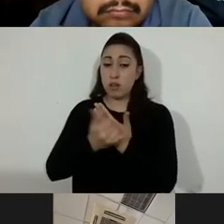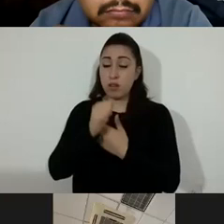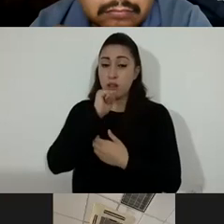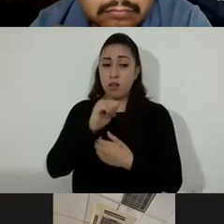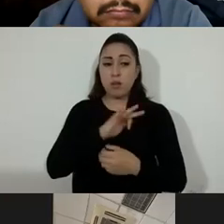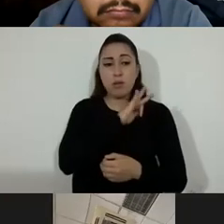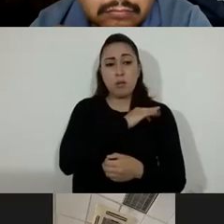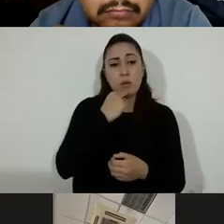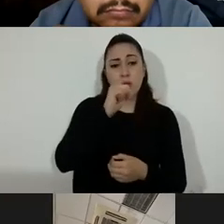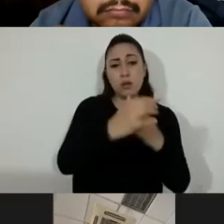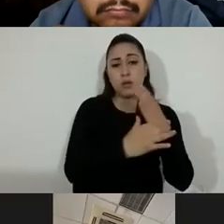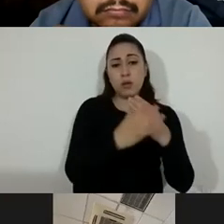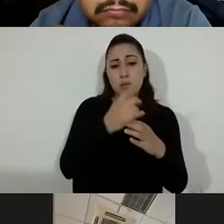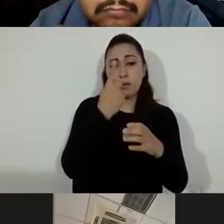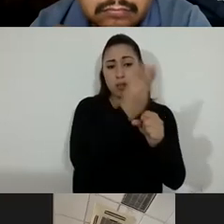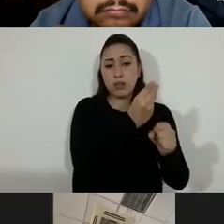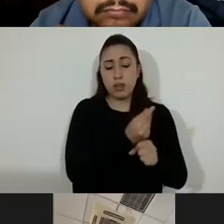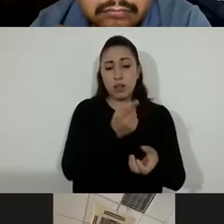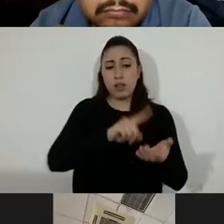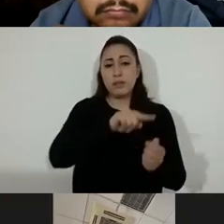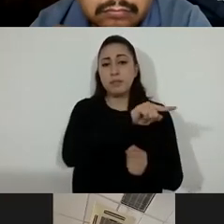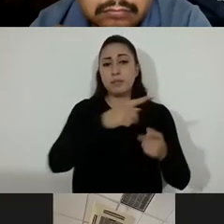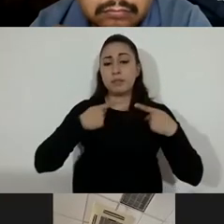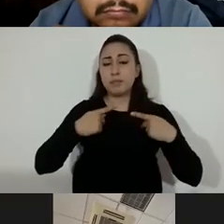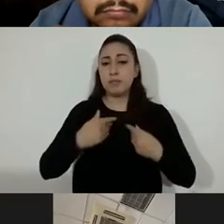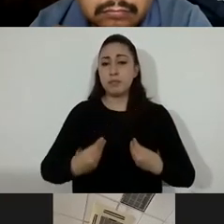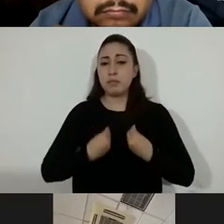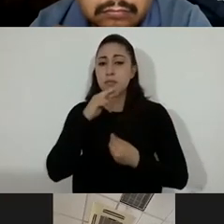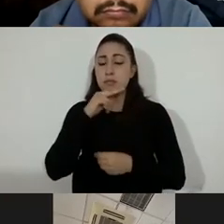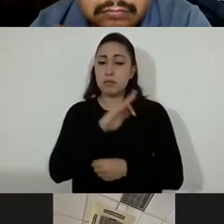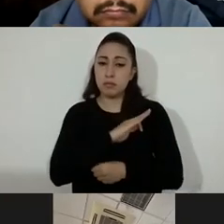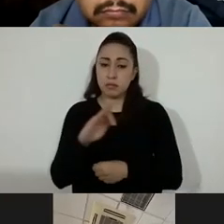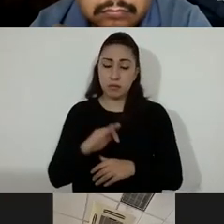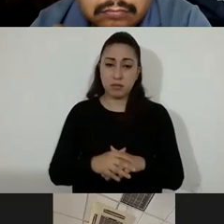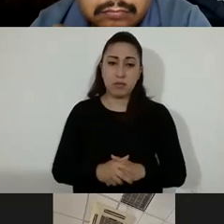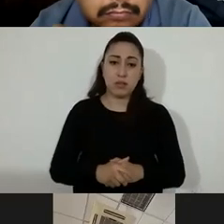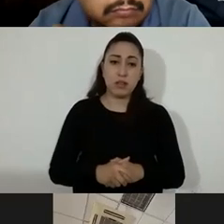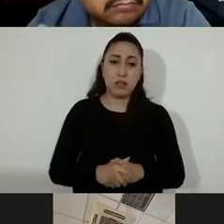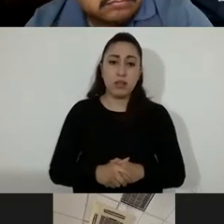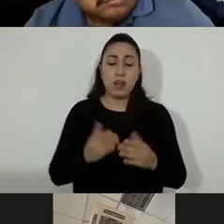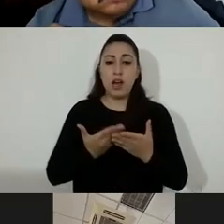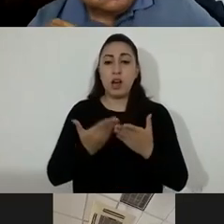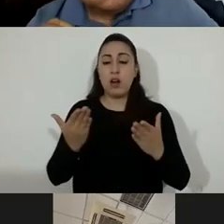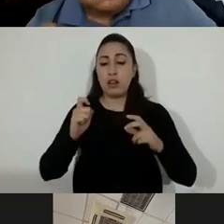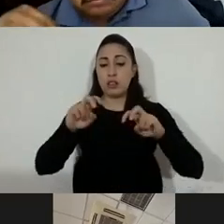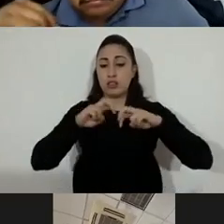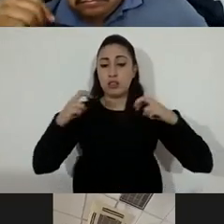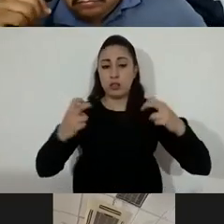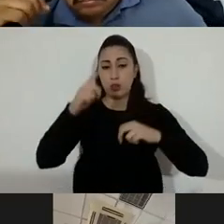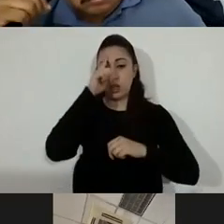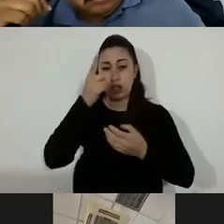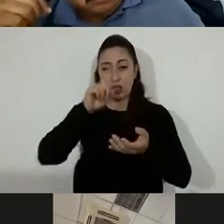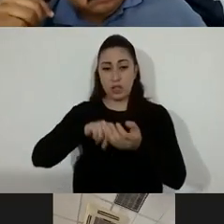ciudadanía. Con la adición, se permitirá que los importes ejercidos por la alcaldía les sean liberados del